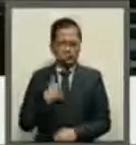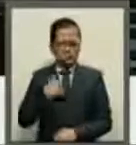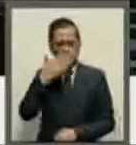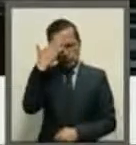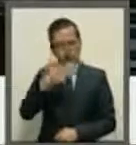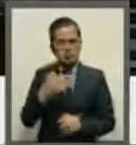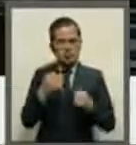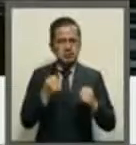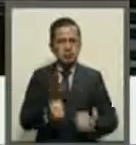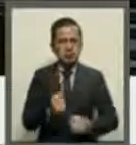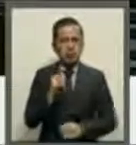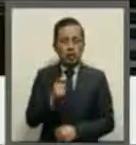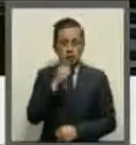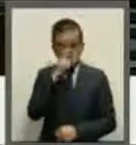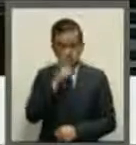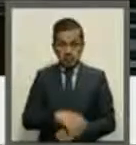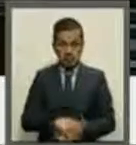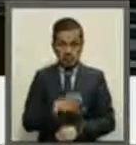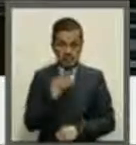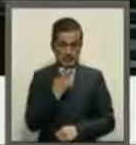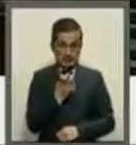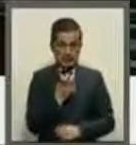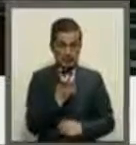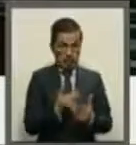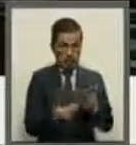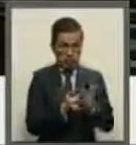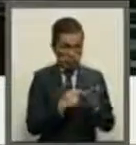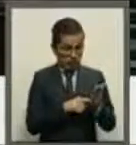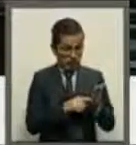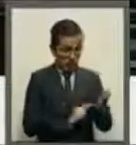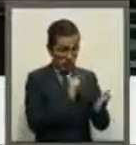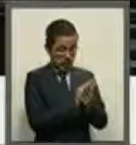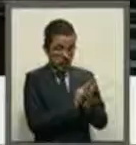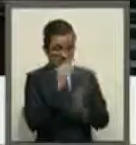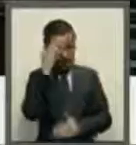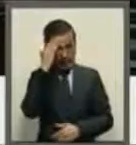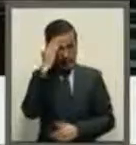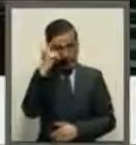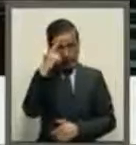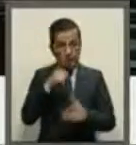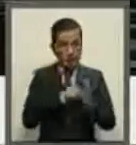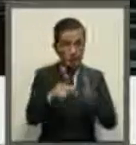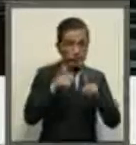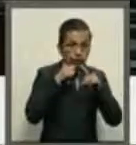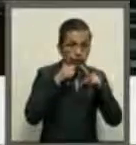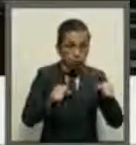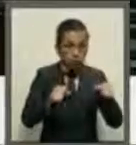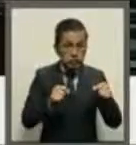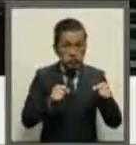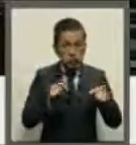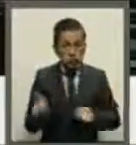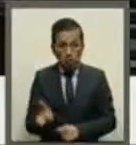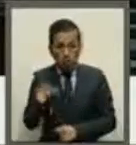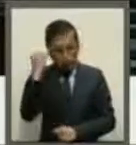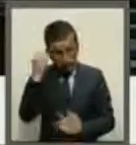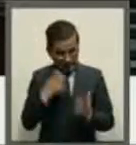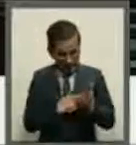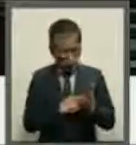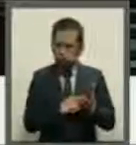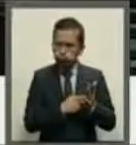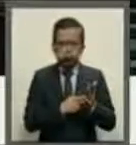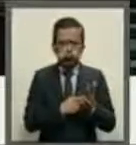que hacer valer lo que establece la Ley General de Derechos Lingüísticos de los